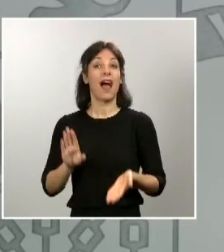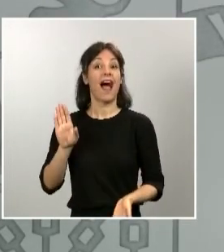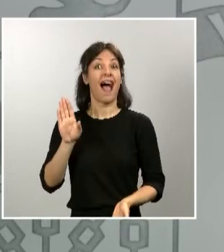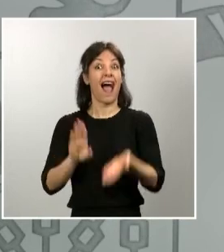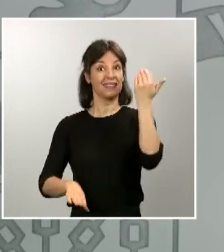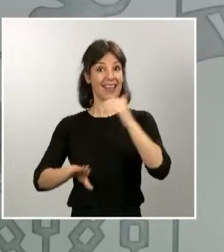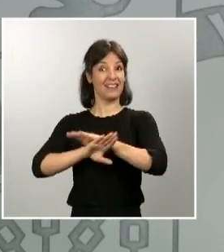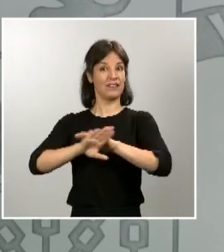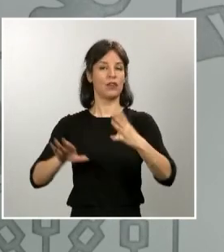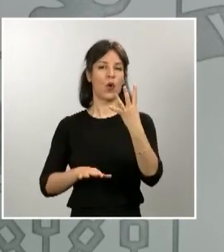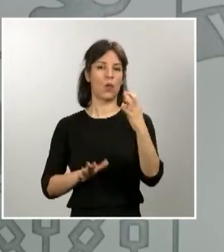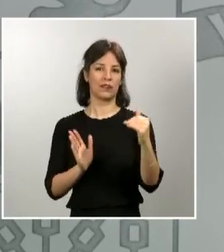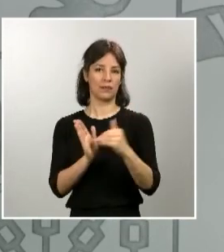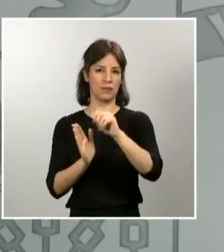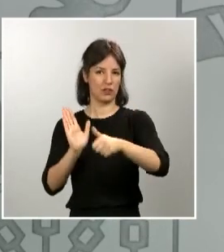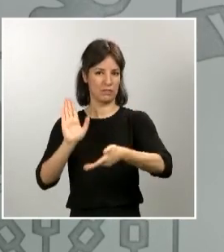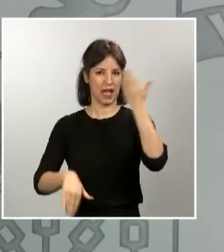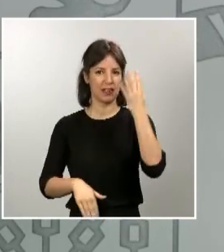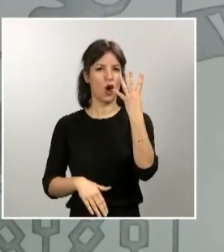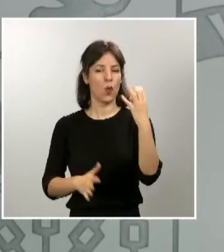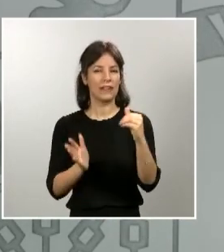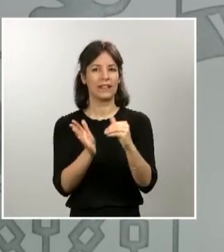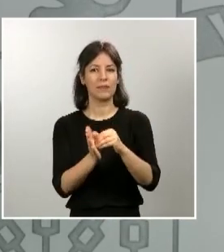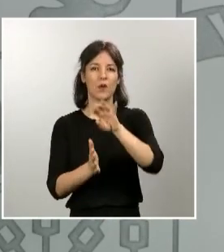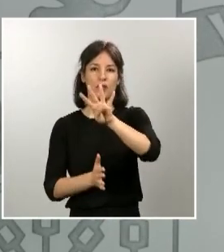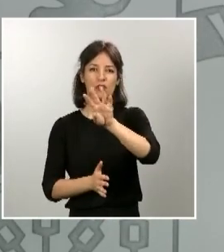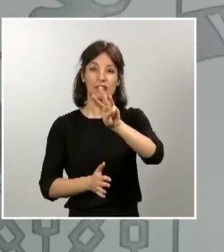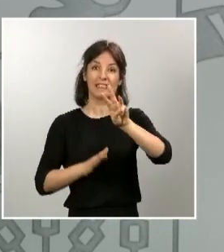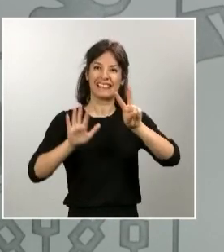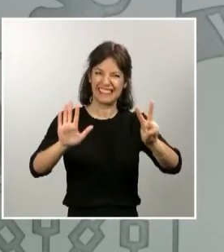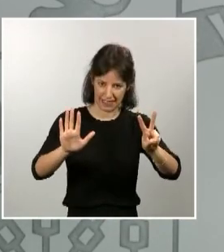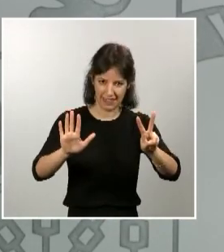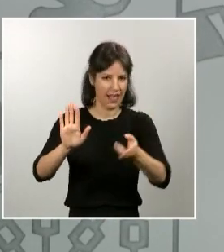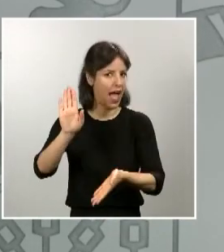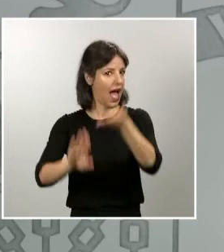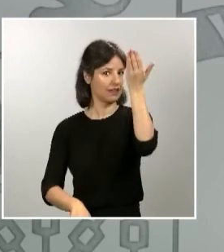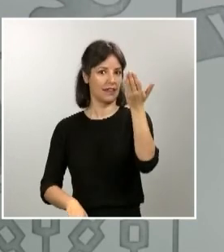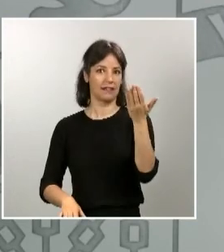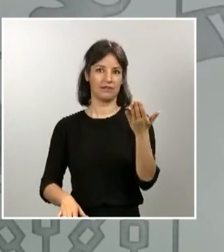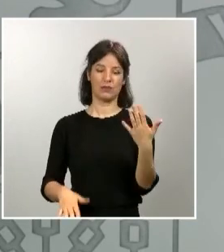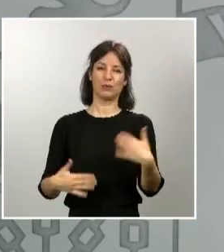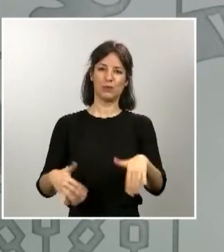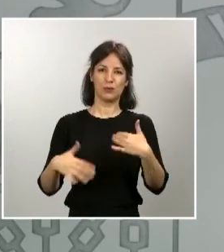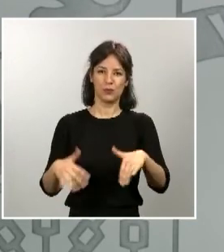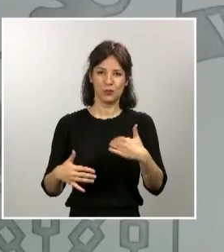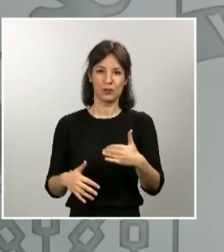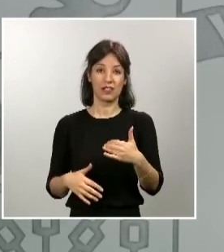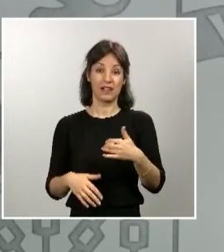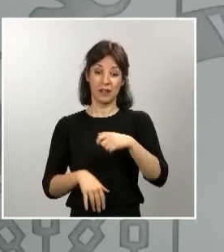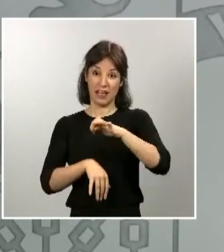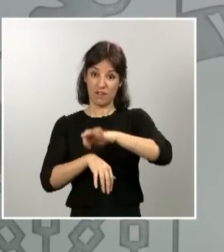40 mil 437 y esto supone ya casi un 30 por ciento de los casos notificados